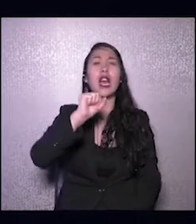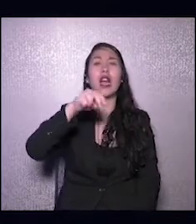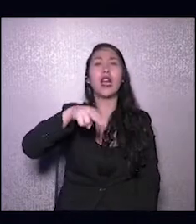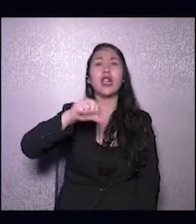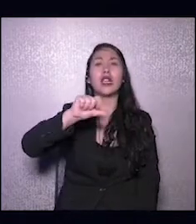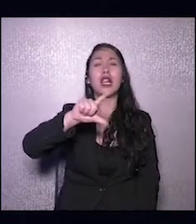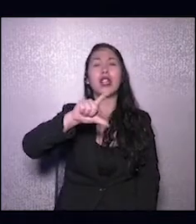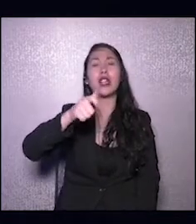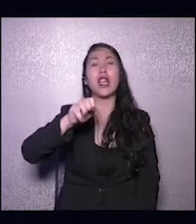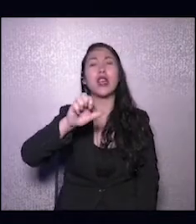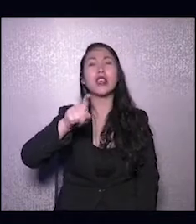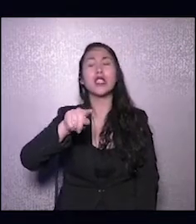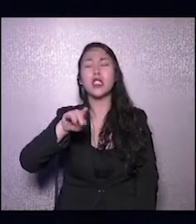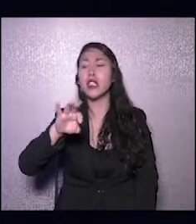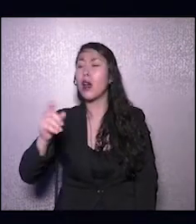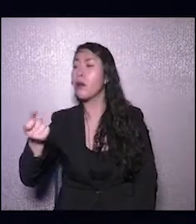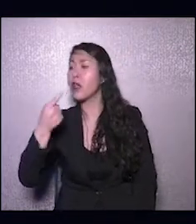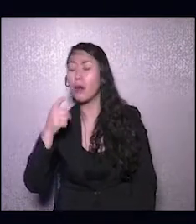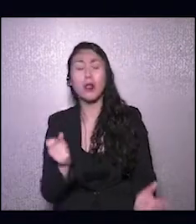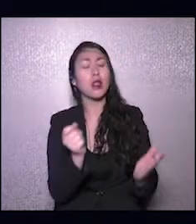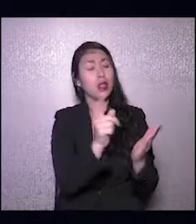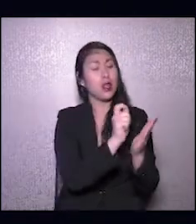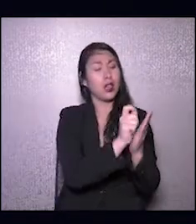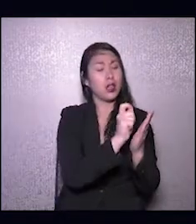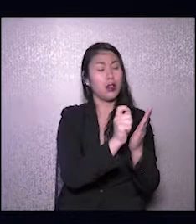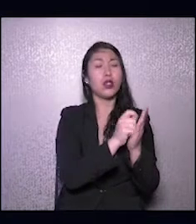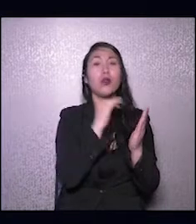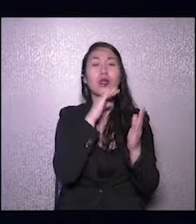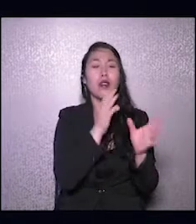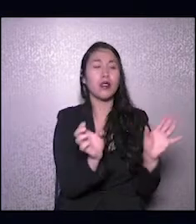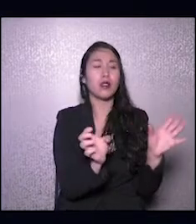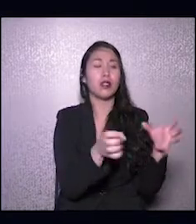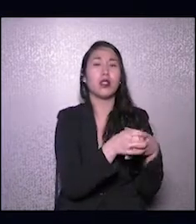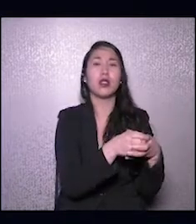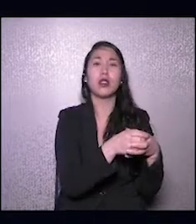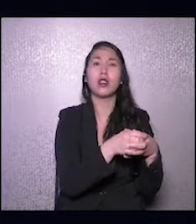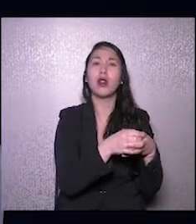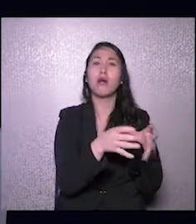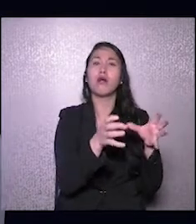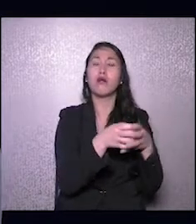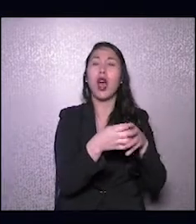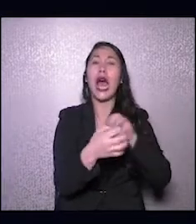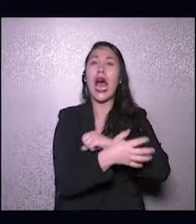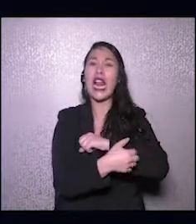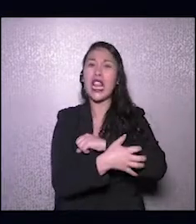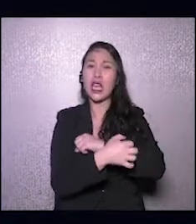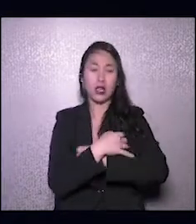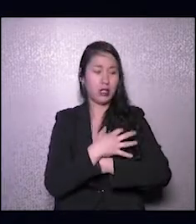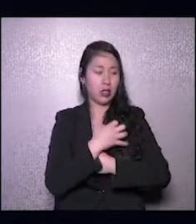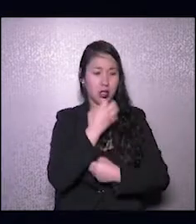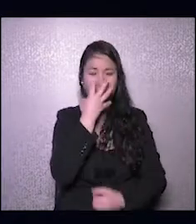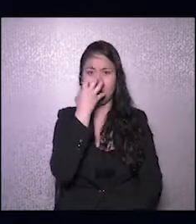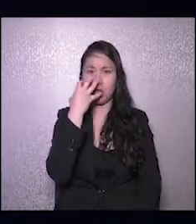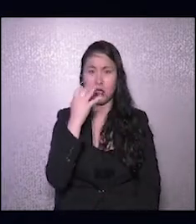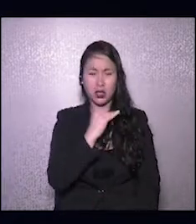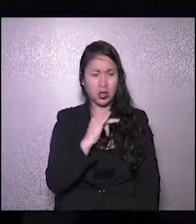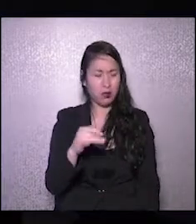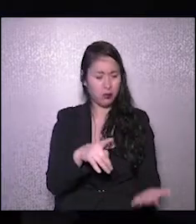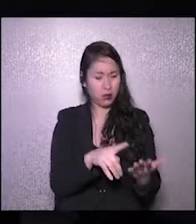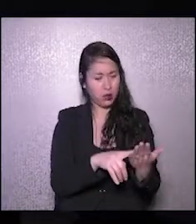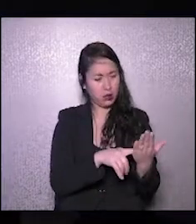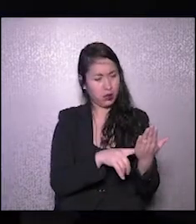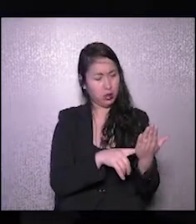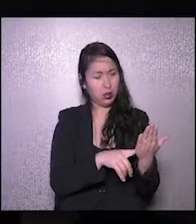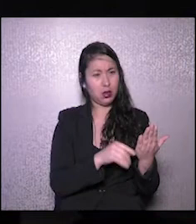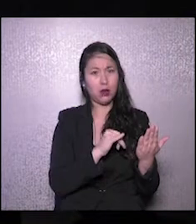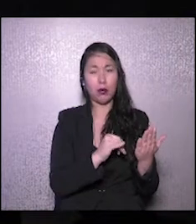otro tipo de analgesia, ocupaban el módulo de alergias, porque era mucho más visible. Entonces, de un día para otro, toda la población de Estados Unidos que era abusadora de